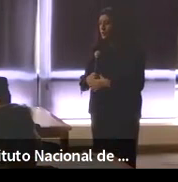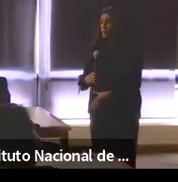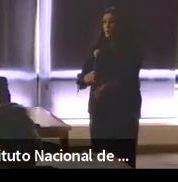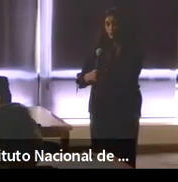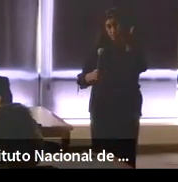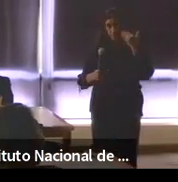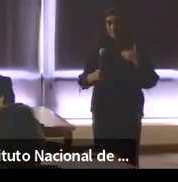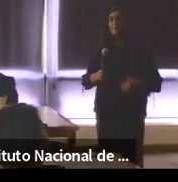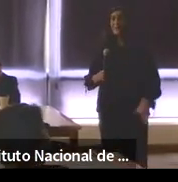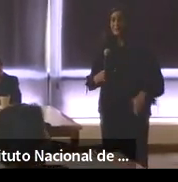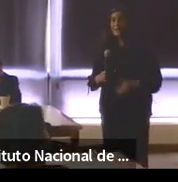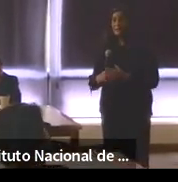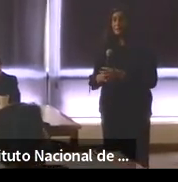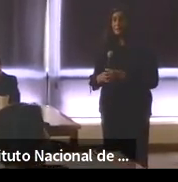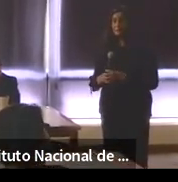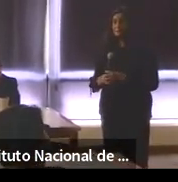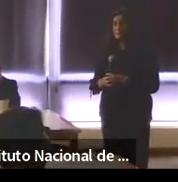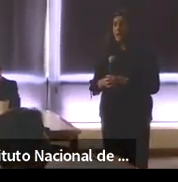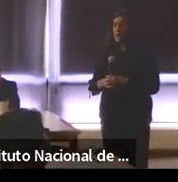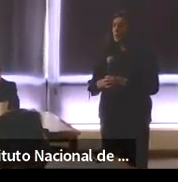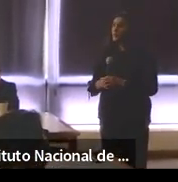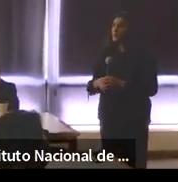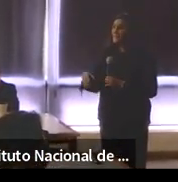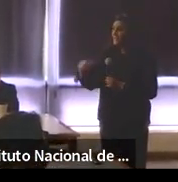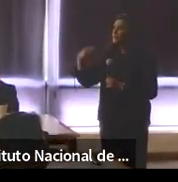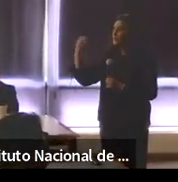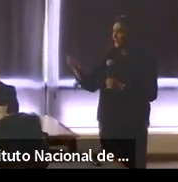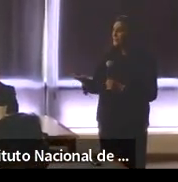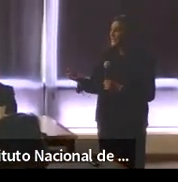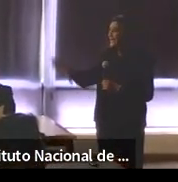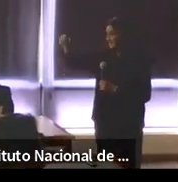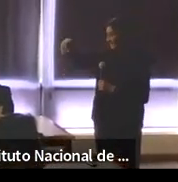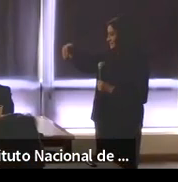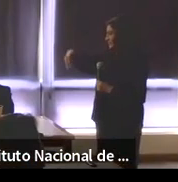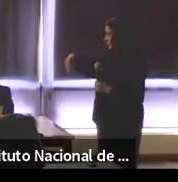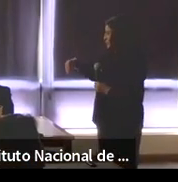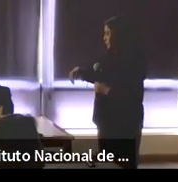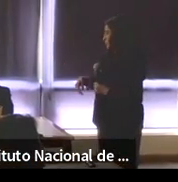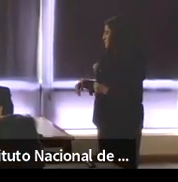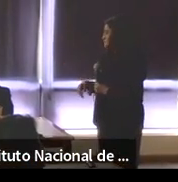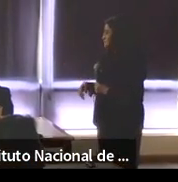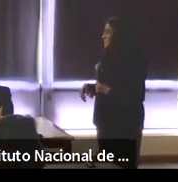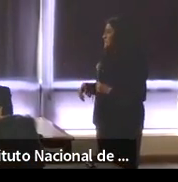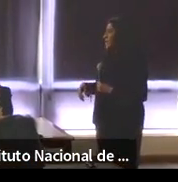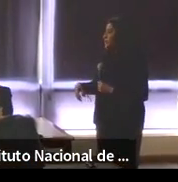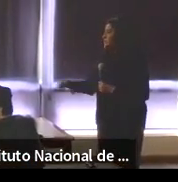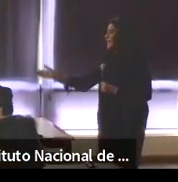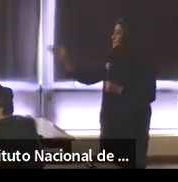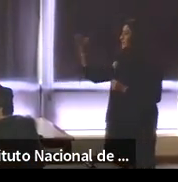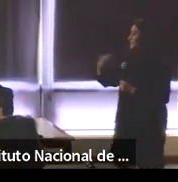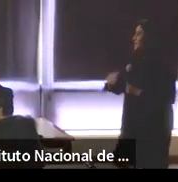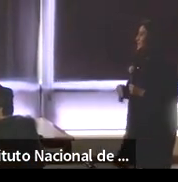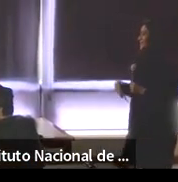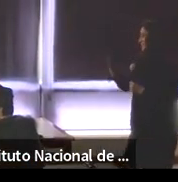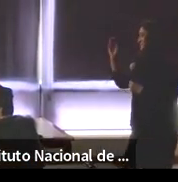solo se practica Pero puede ser que tu práctica hasta este momento Pues